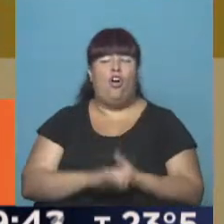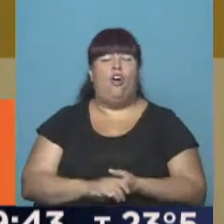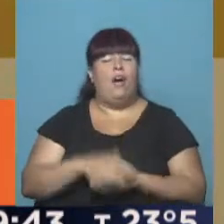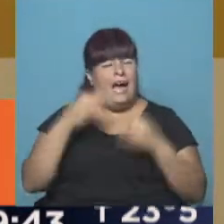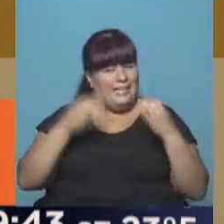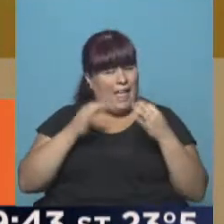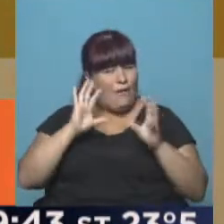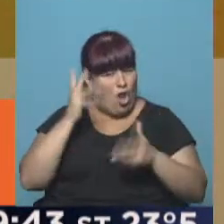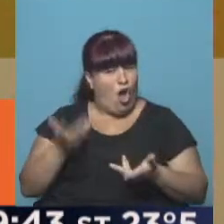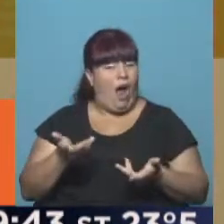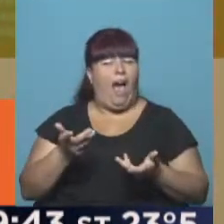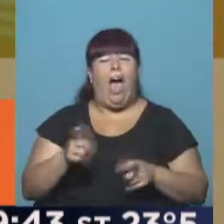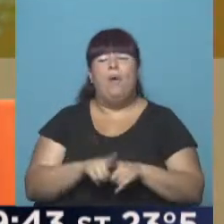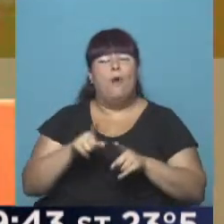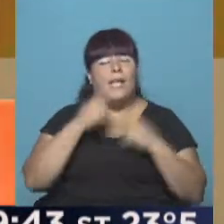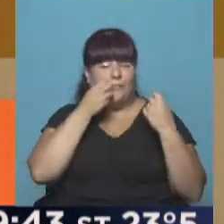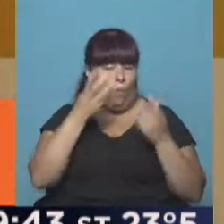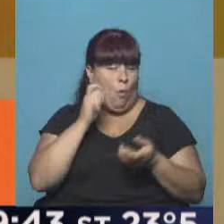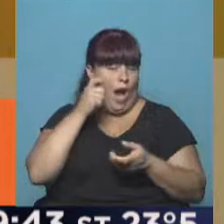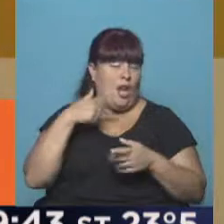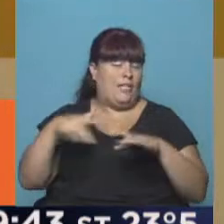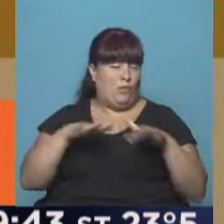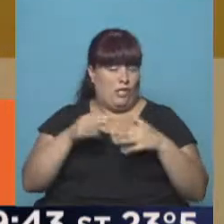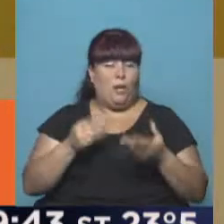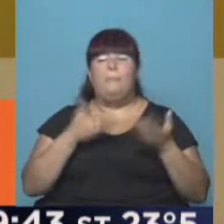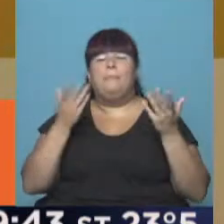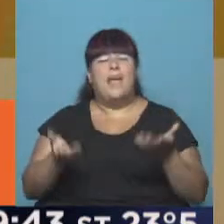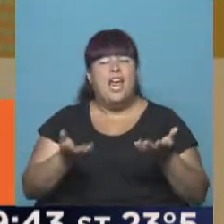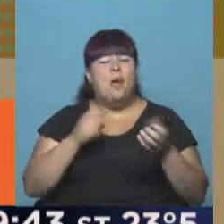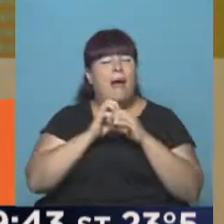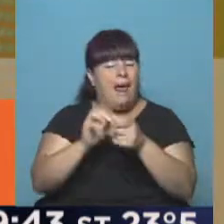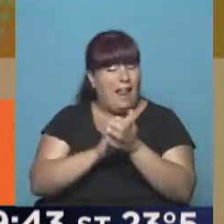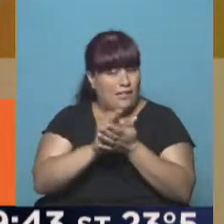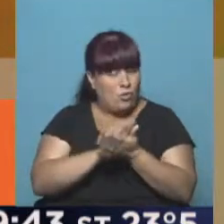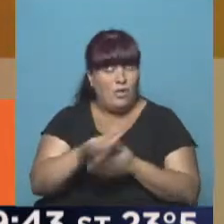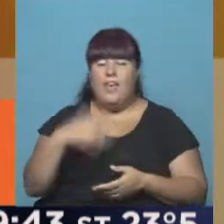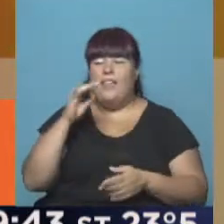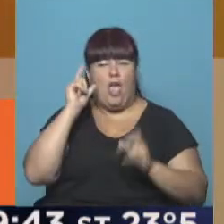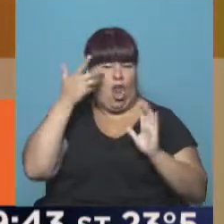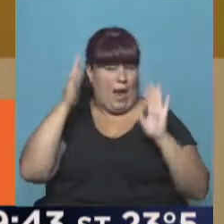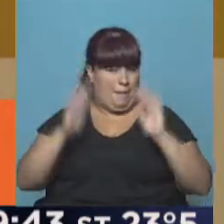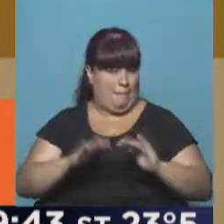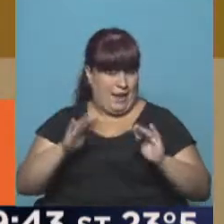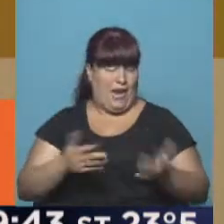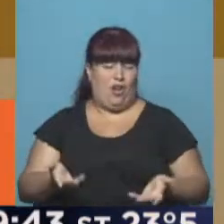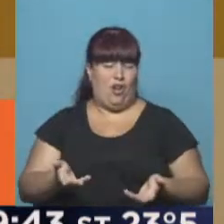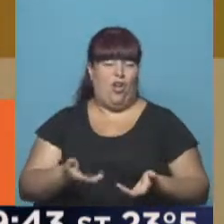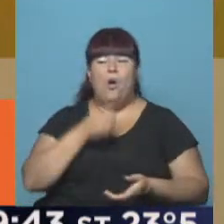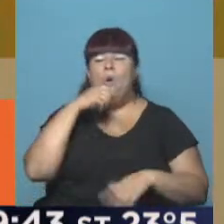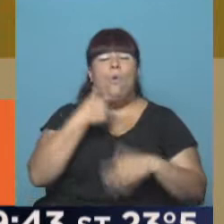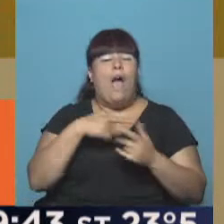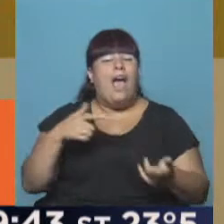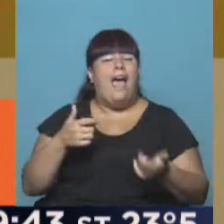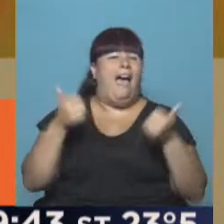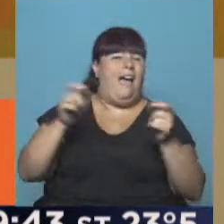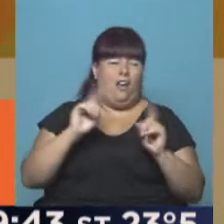muy bien enojarse porque amerita la situación, pero para tratar el tema hay que desenojarse un poco, porque cualquier cosa no es